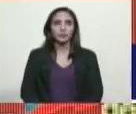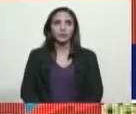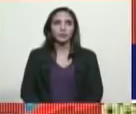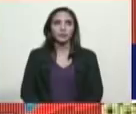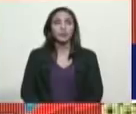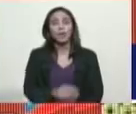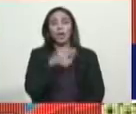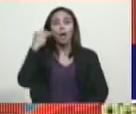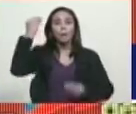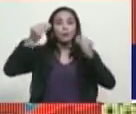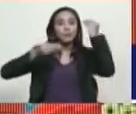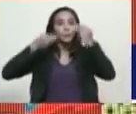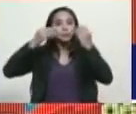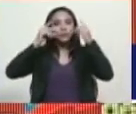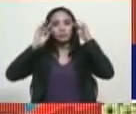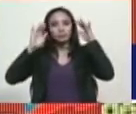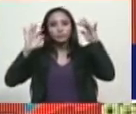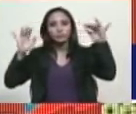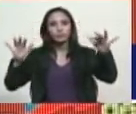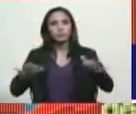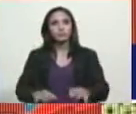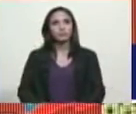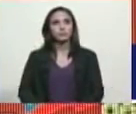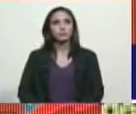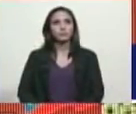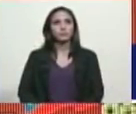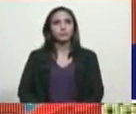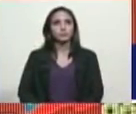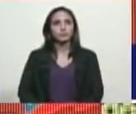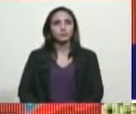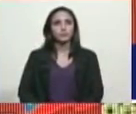Pensar en grande, actuar en grande, con grandes metas.